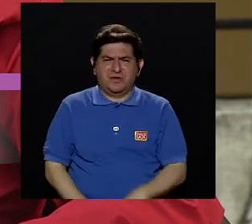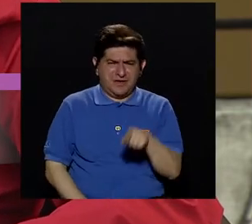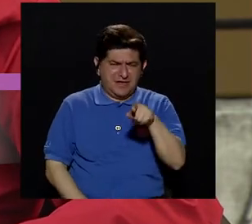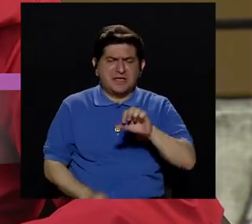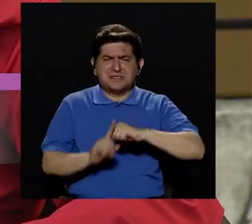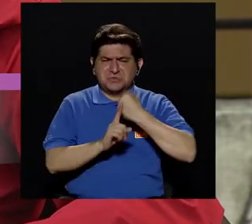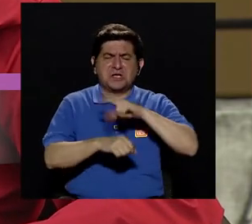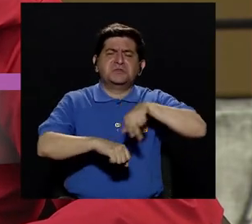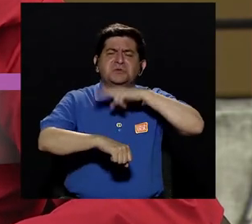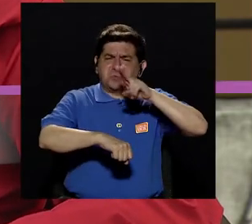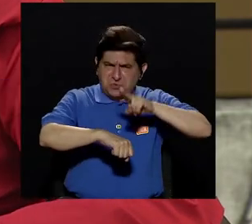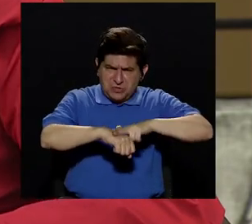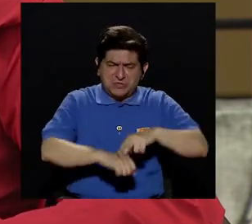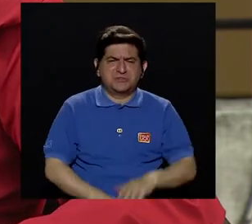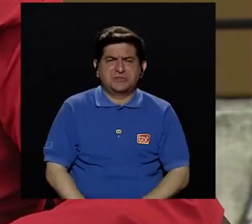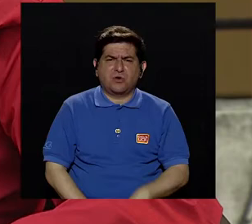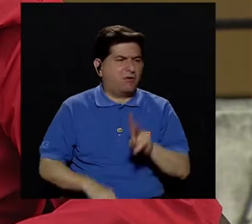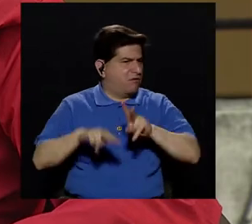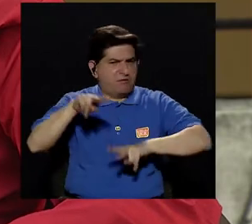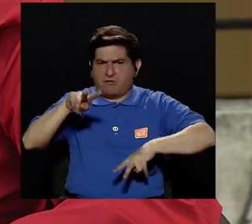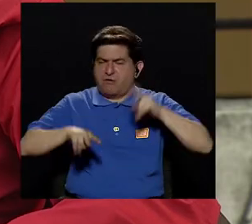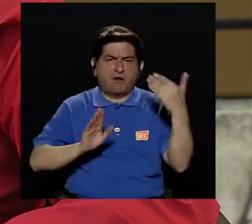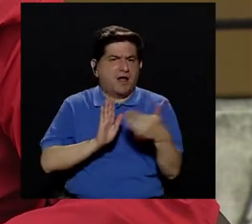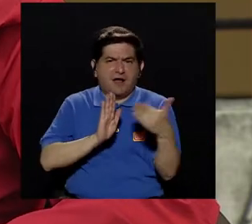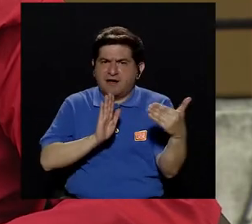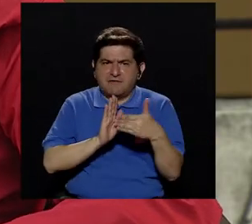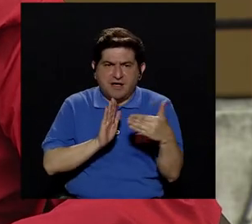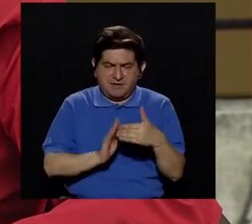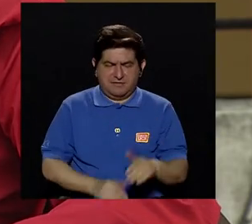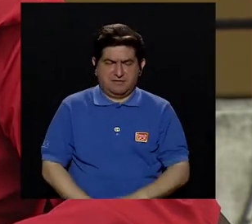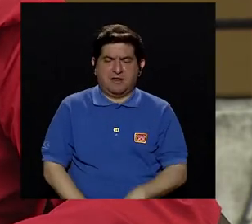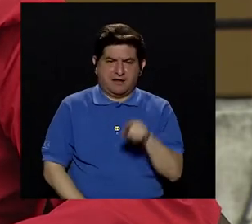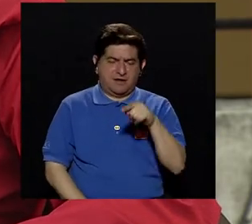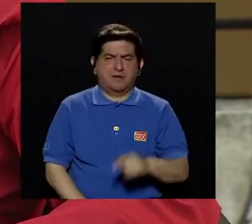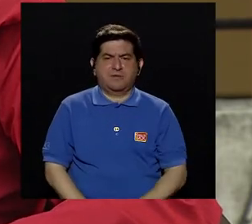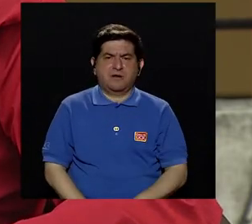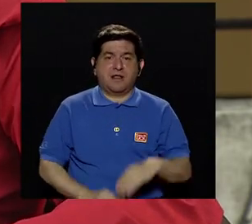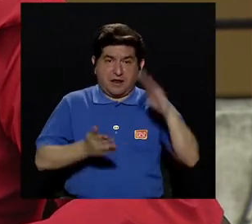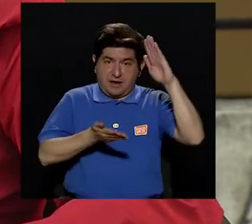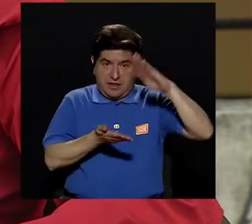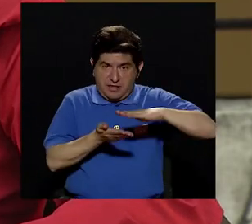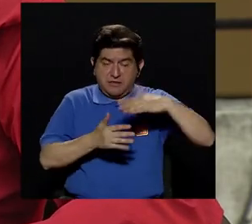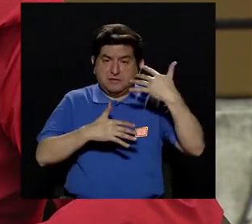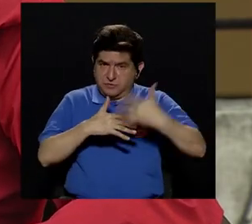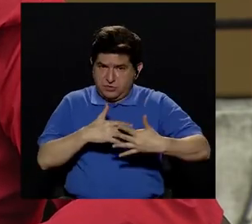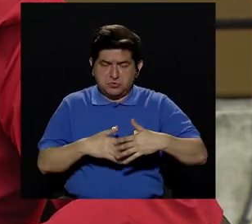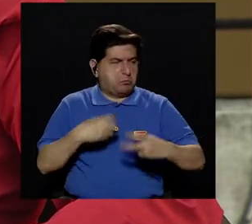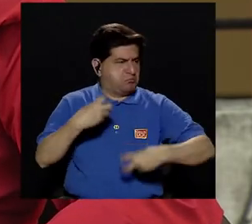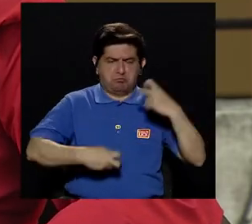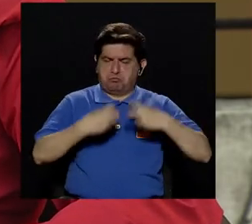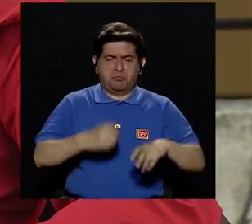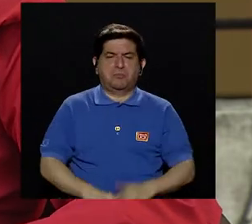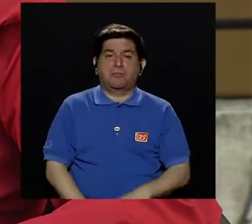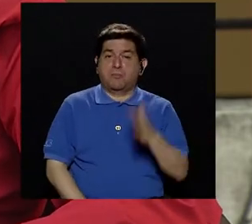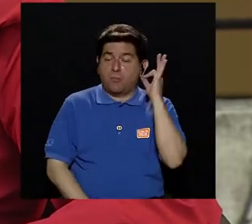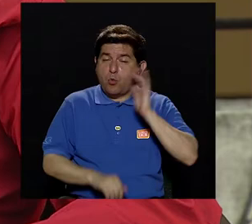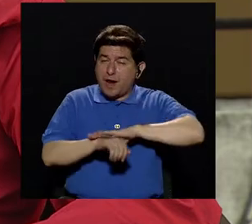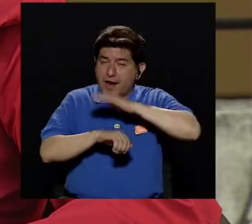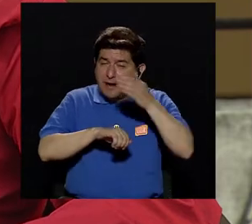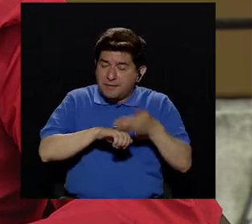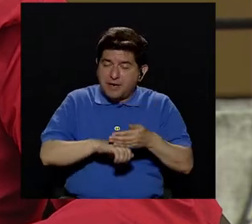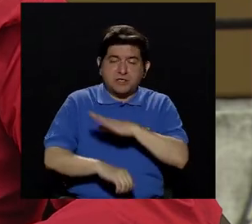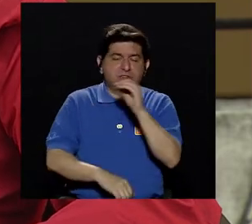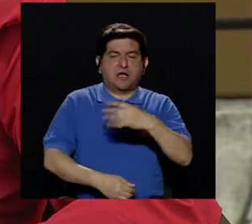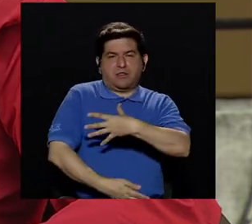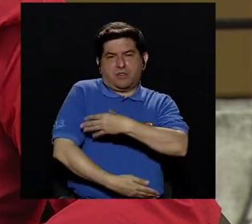sangrado regular, que no tenga fluctuaciones que puedan afectar la pérdida de sangre. Entonces, mientras sea así, no hay problema. Si la mujer está embarazada